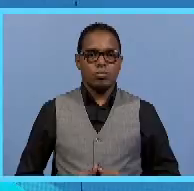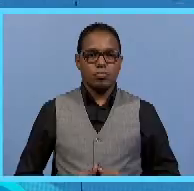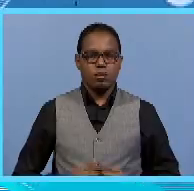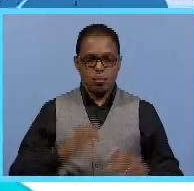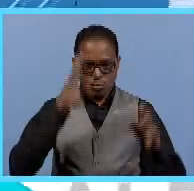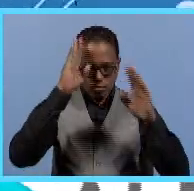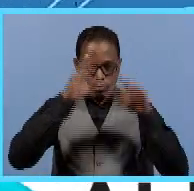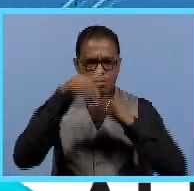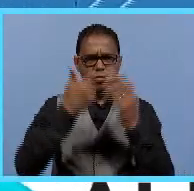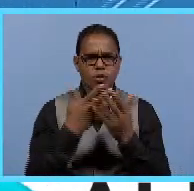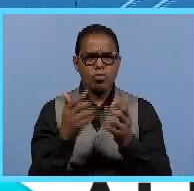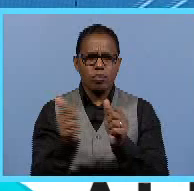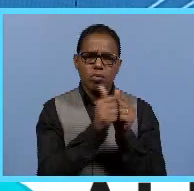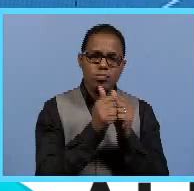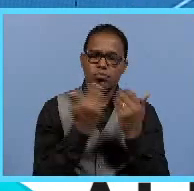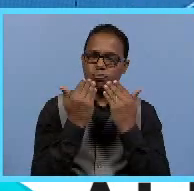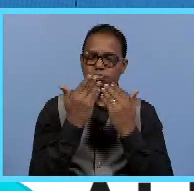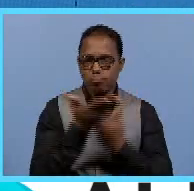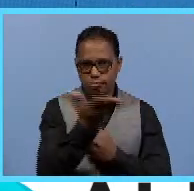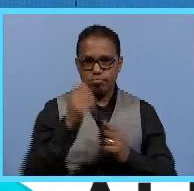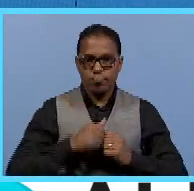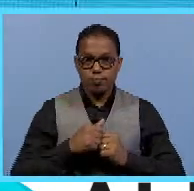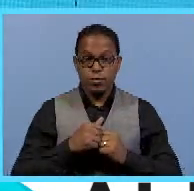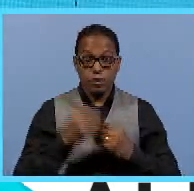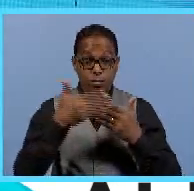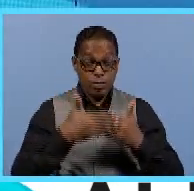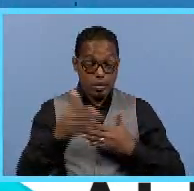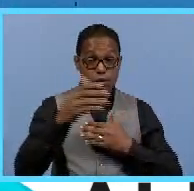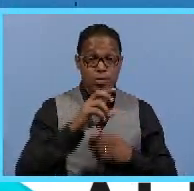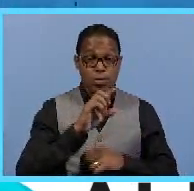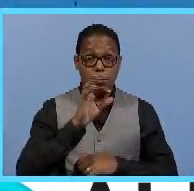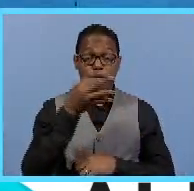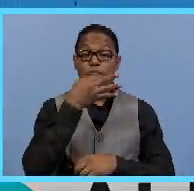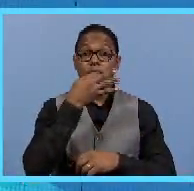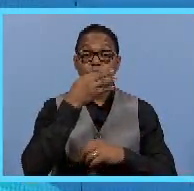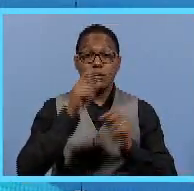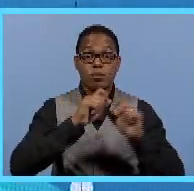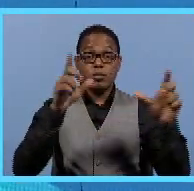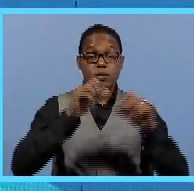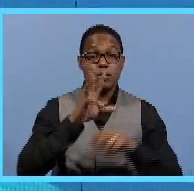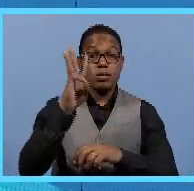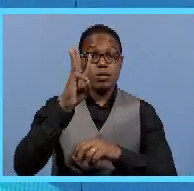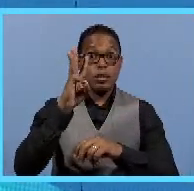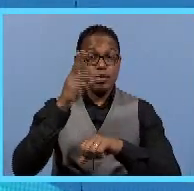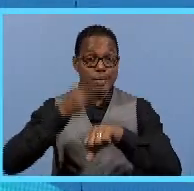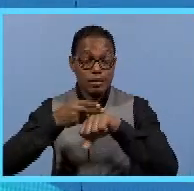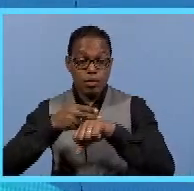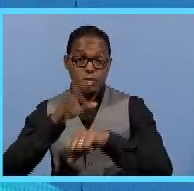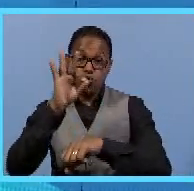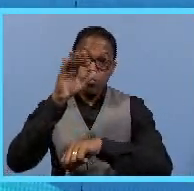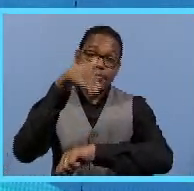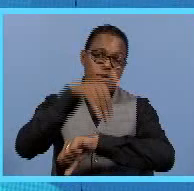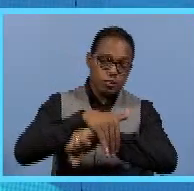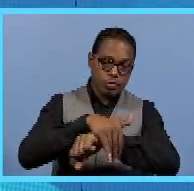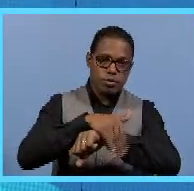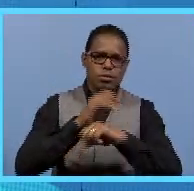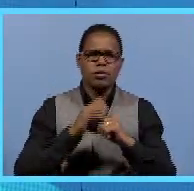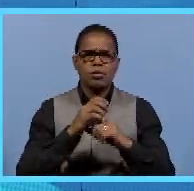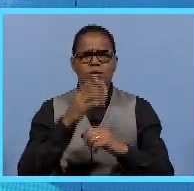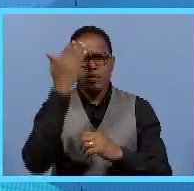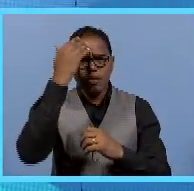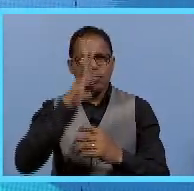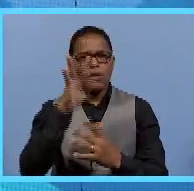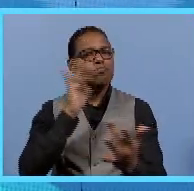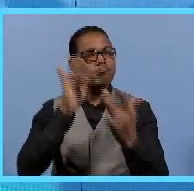Hola a todos, gracias por acompañarnos. Vamos a un adelanto de lo que tendremos en nuestras próximas emisiones de Central de Noticias, 6 de la tarde y 9 de la noche, porque el 4